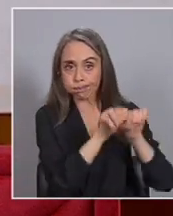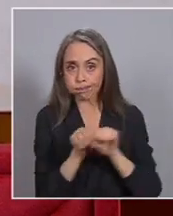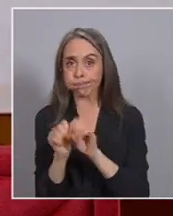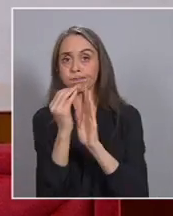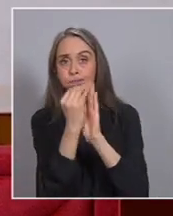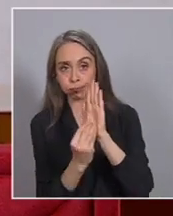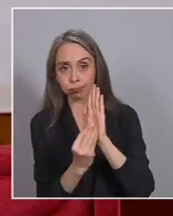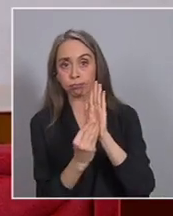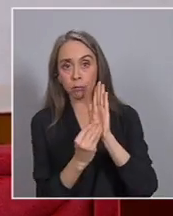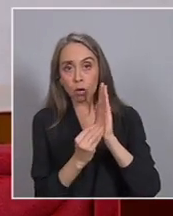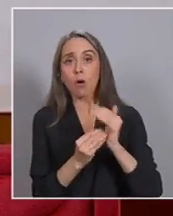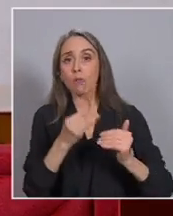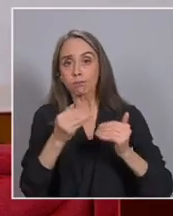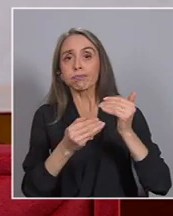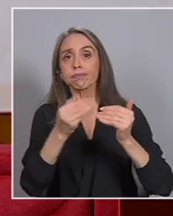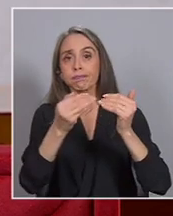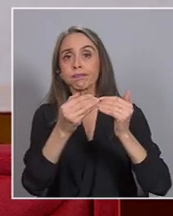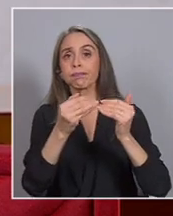se encuentran en progreso.